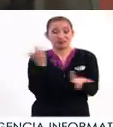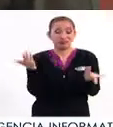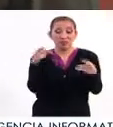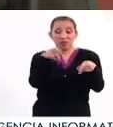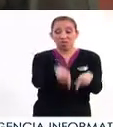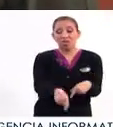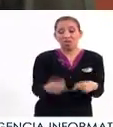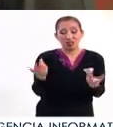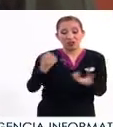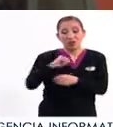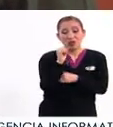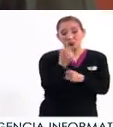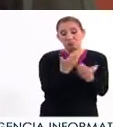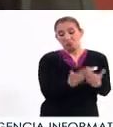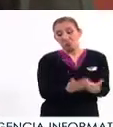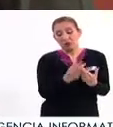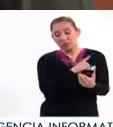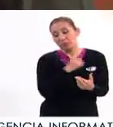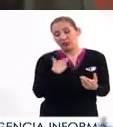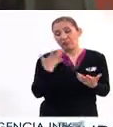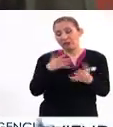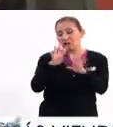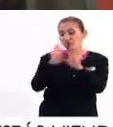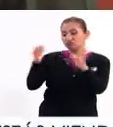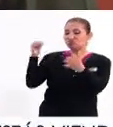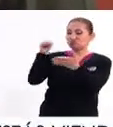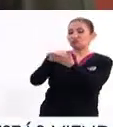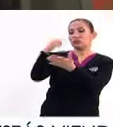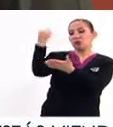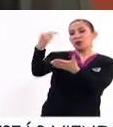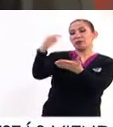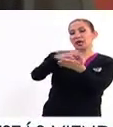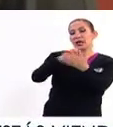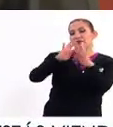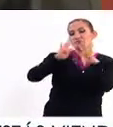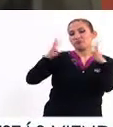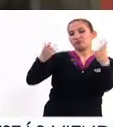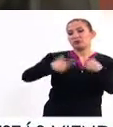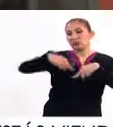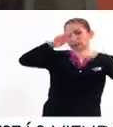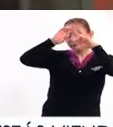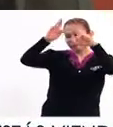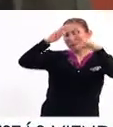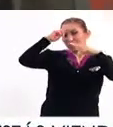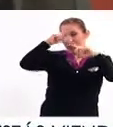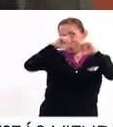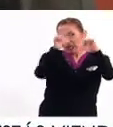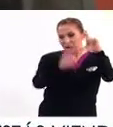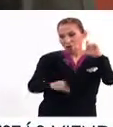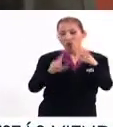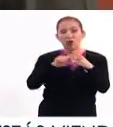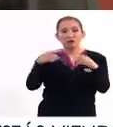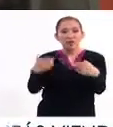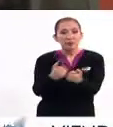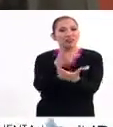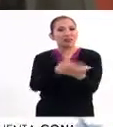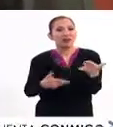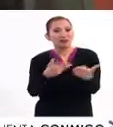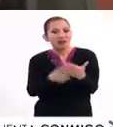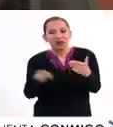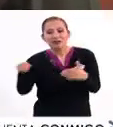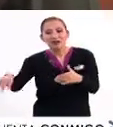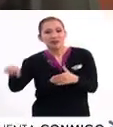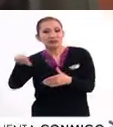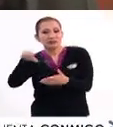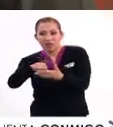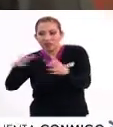Debería de recuperar el taller que está aquí en el centro, por ejemplo, que está en lo que era la calle de Santa Inés y que ahora es la calle de Moneda. Ahí hay una plaza